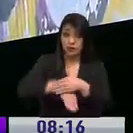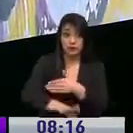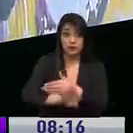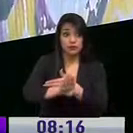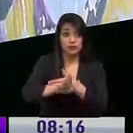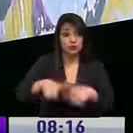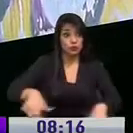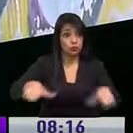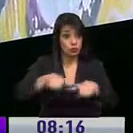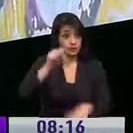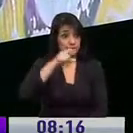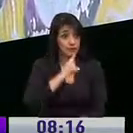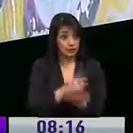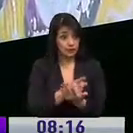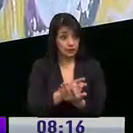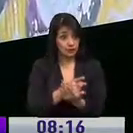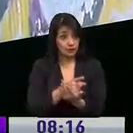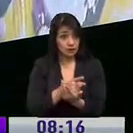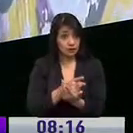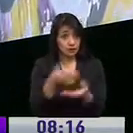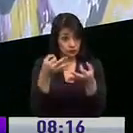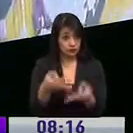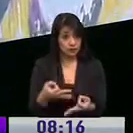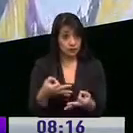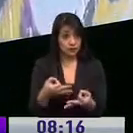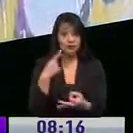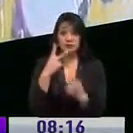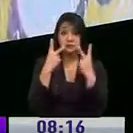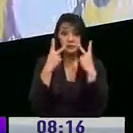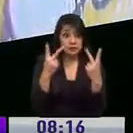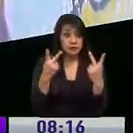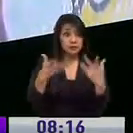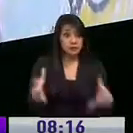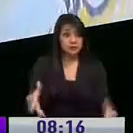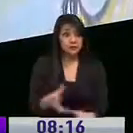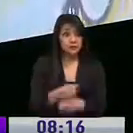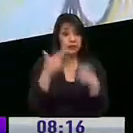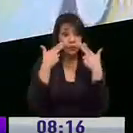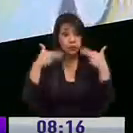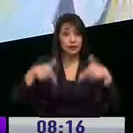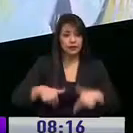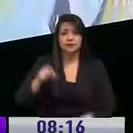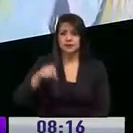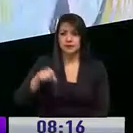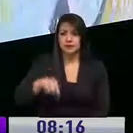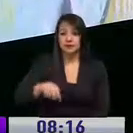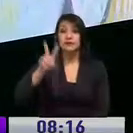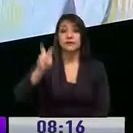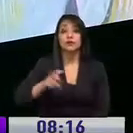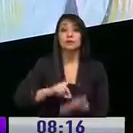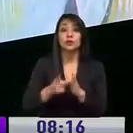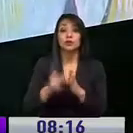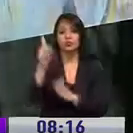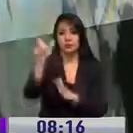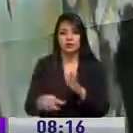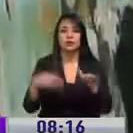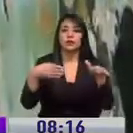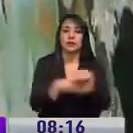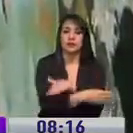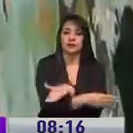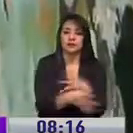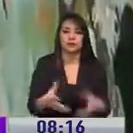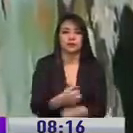este espacio. Vecino, usted me lo puede confirmar, ¿ustedes han visto ya seguridad aquí dentro? Sí, hace unos 20 minutos entró una persona que es